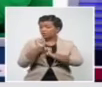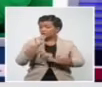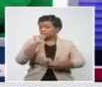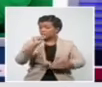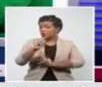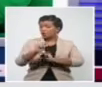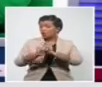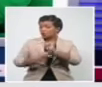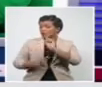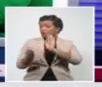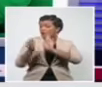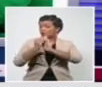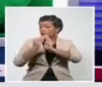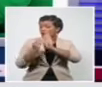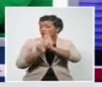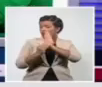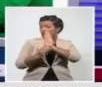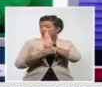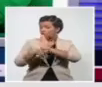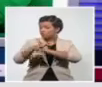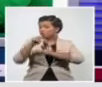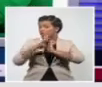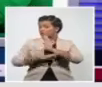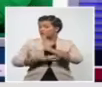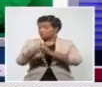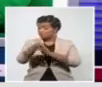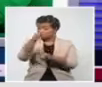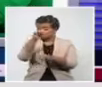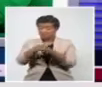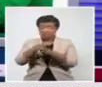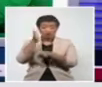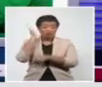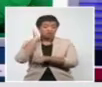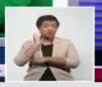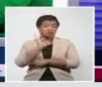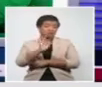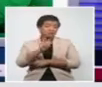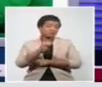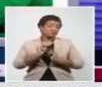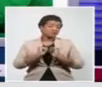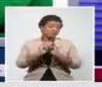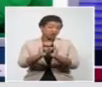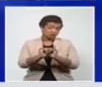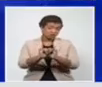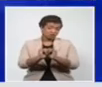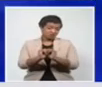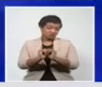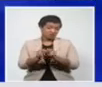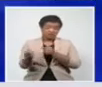incrementando, que tú comenzaste la conferencia hoy haciendo el comentario de las más recientes. En La Habana, en fase de transmisión. Aquí en